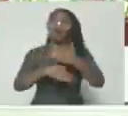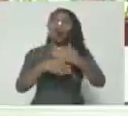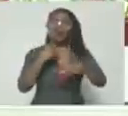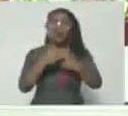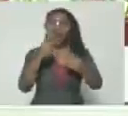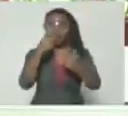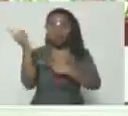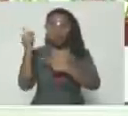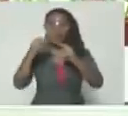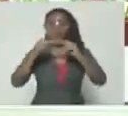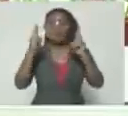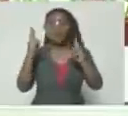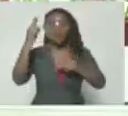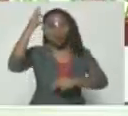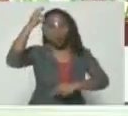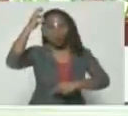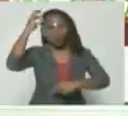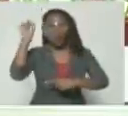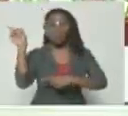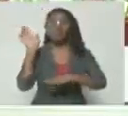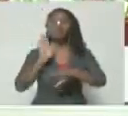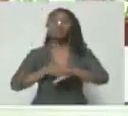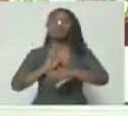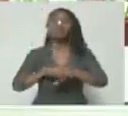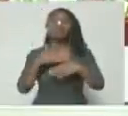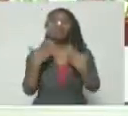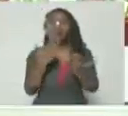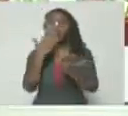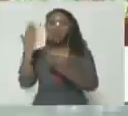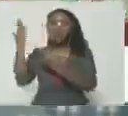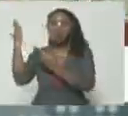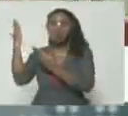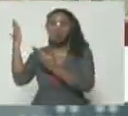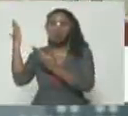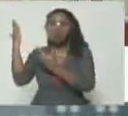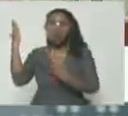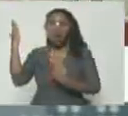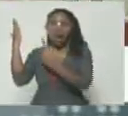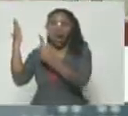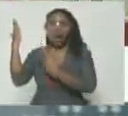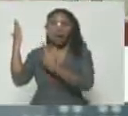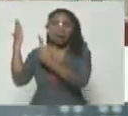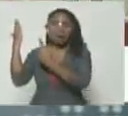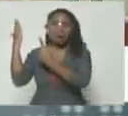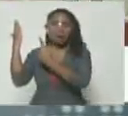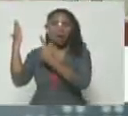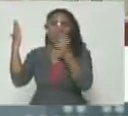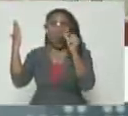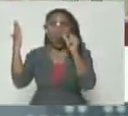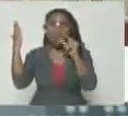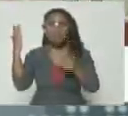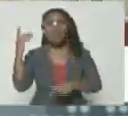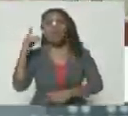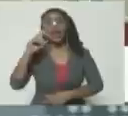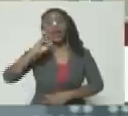Cabello qué está sucediendo. Allá está José Gregorio, además,